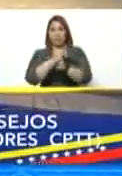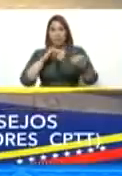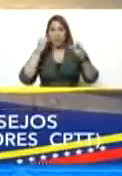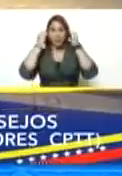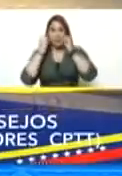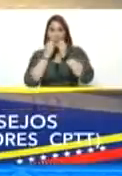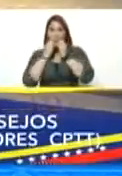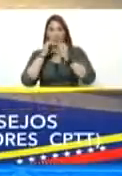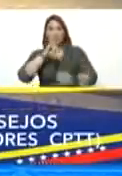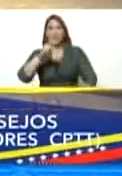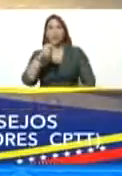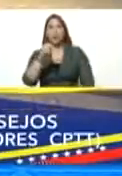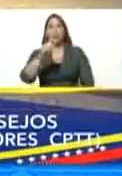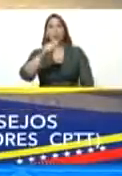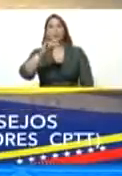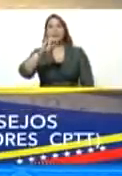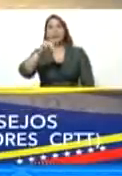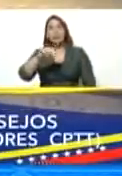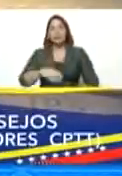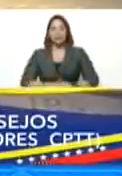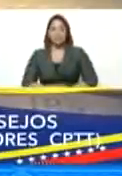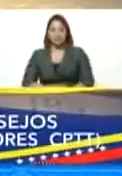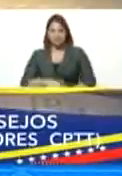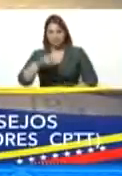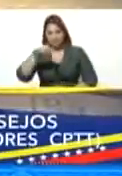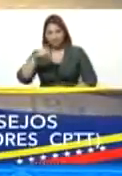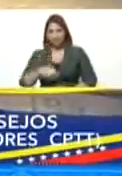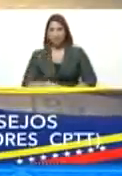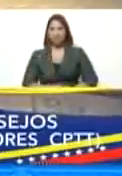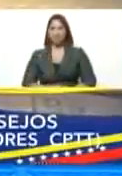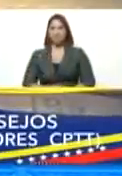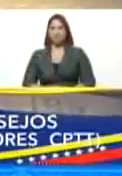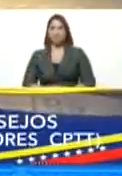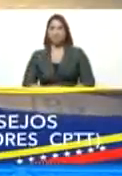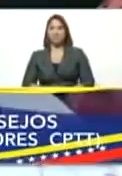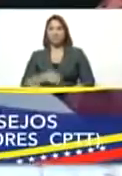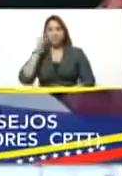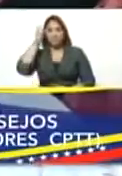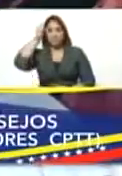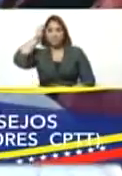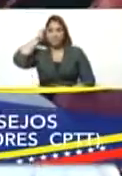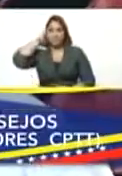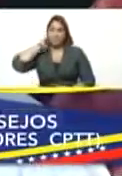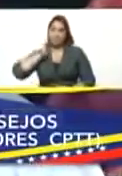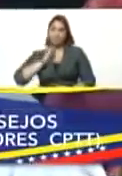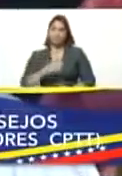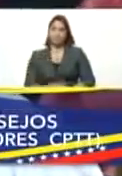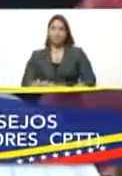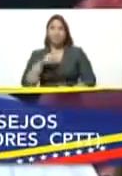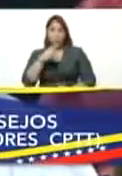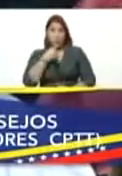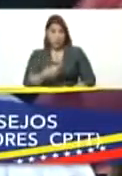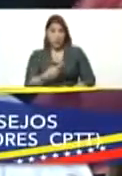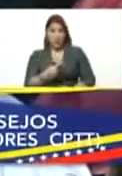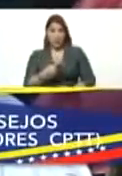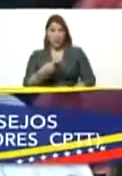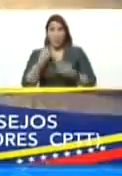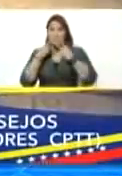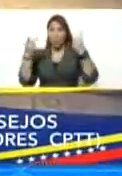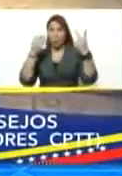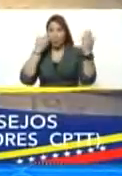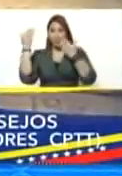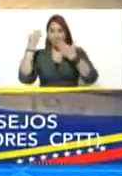de Jacobo. También lo estás denunciando públicamente, ¿verdad? Bueno, mis saludos a